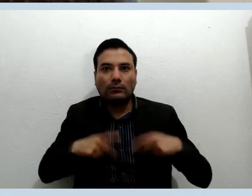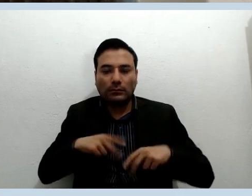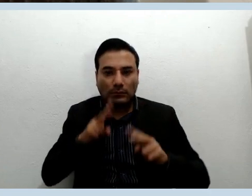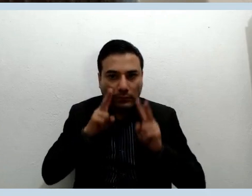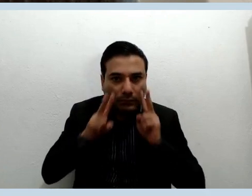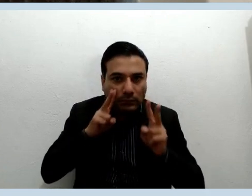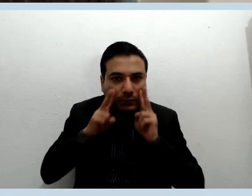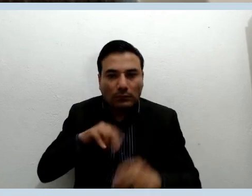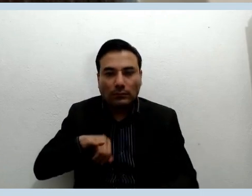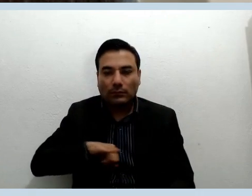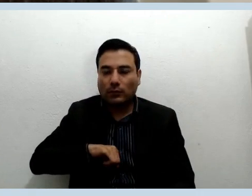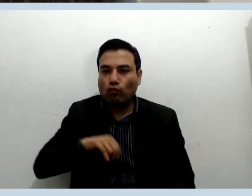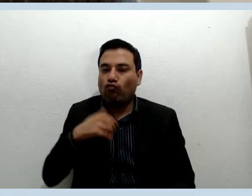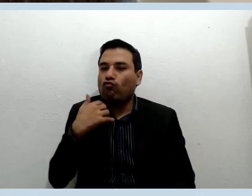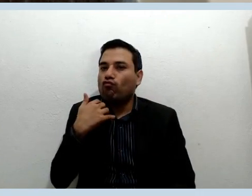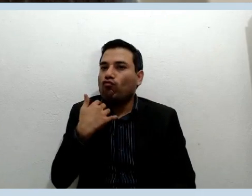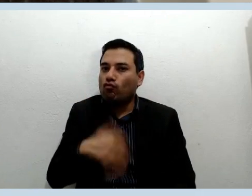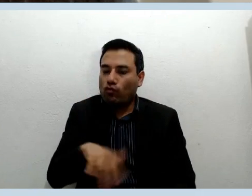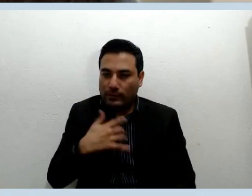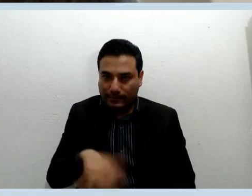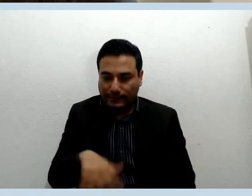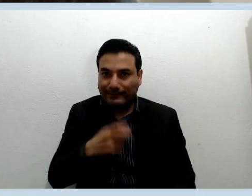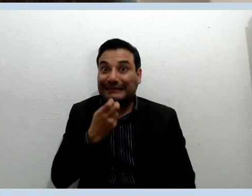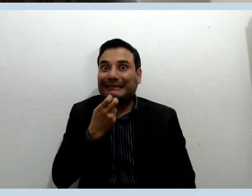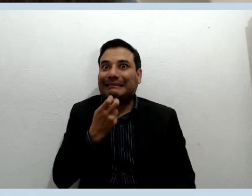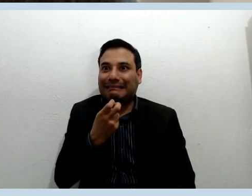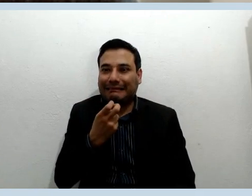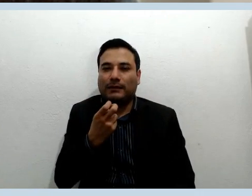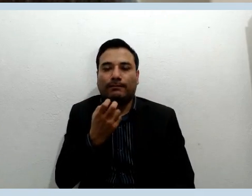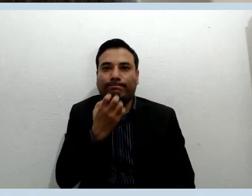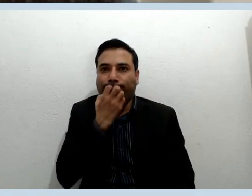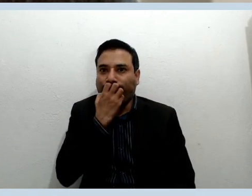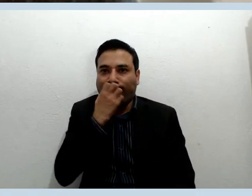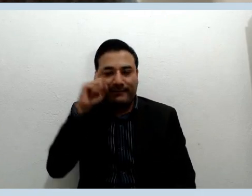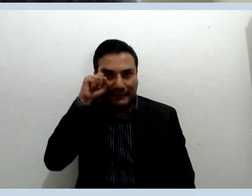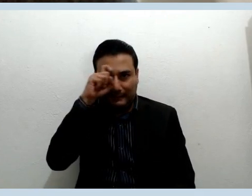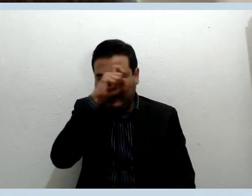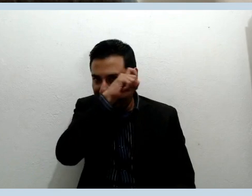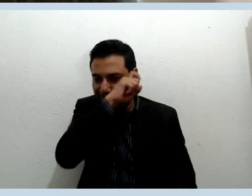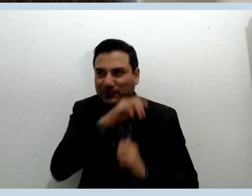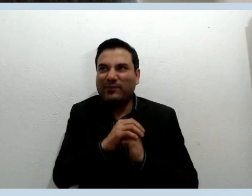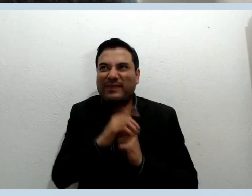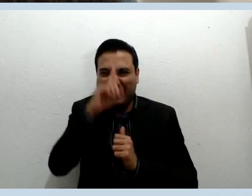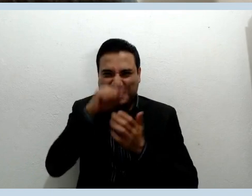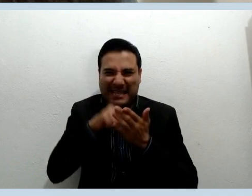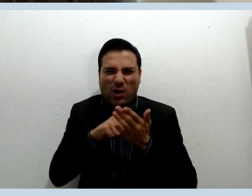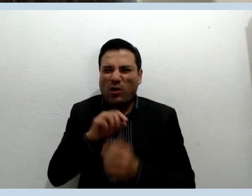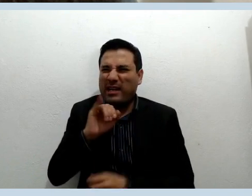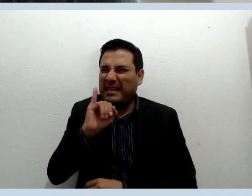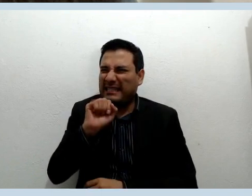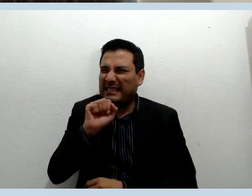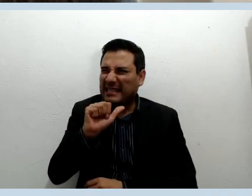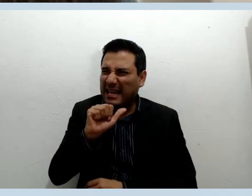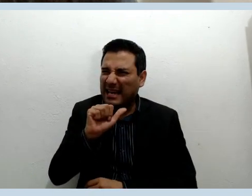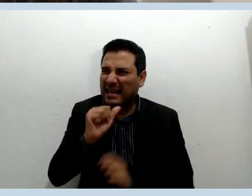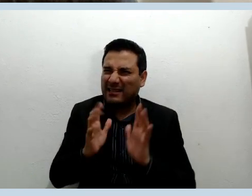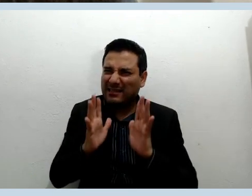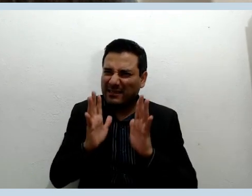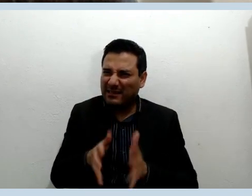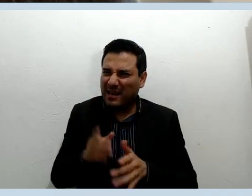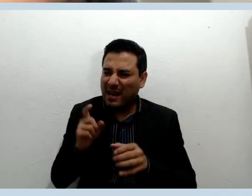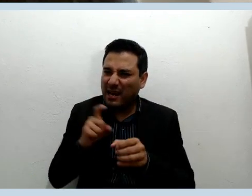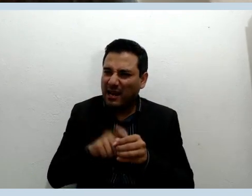todo todo una encrucijada me acuerdo Creo que Isa yaez no me acuerdo si ya había